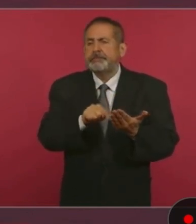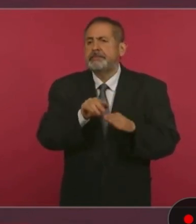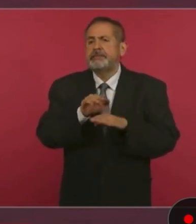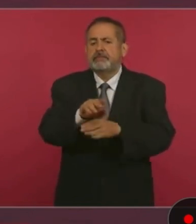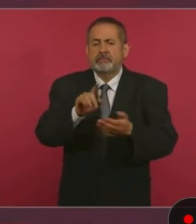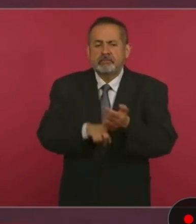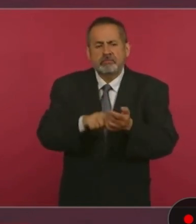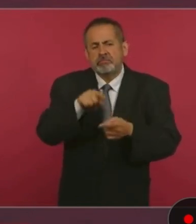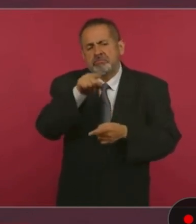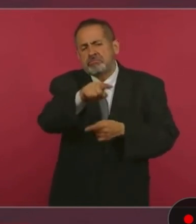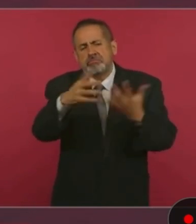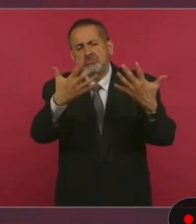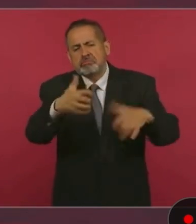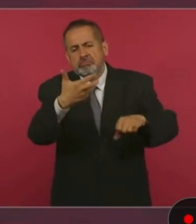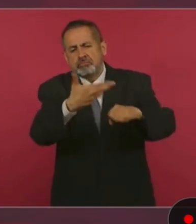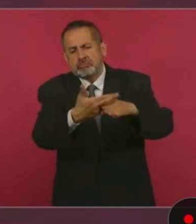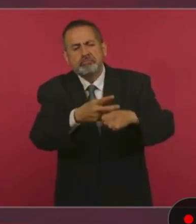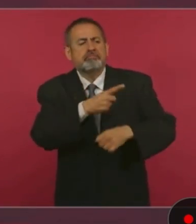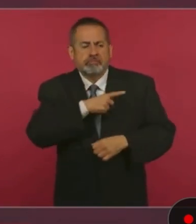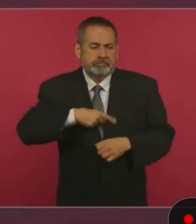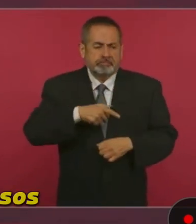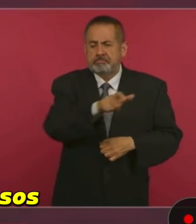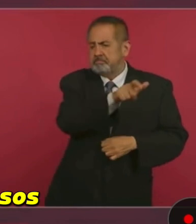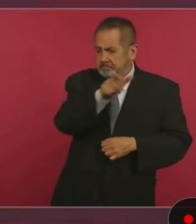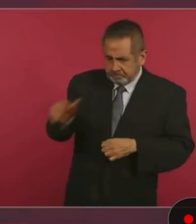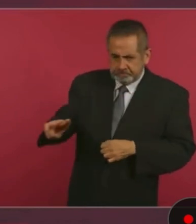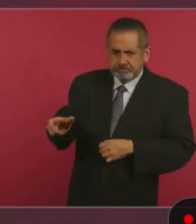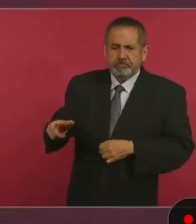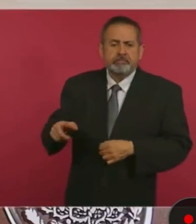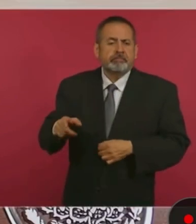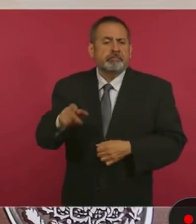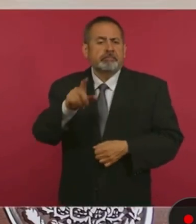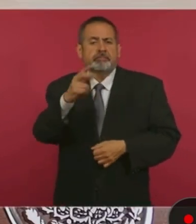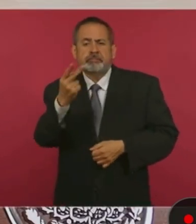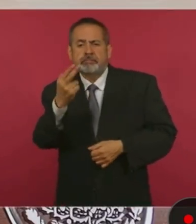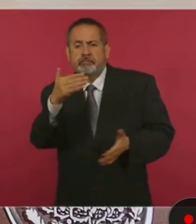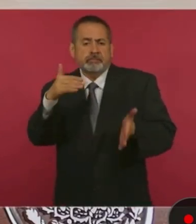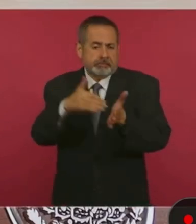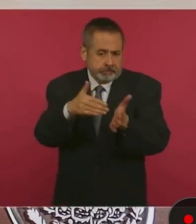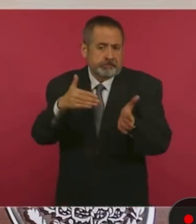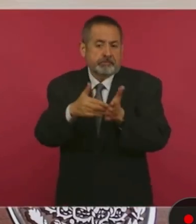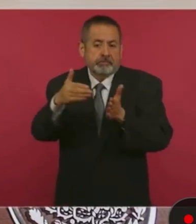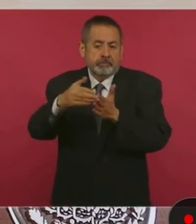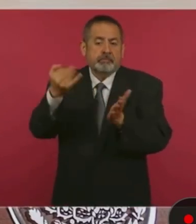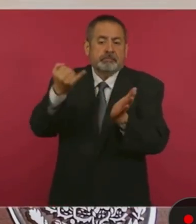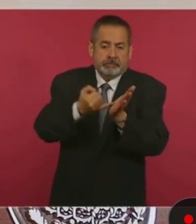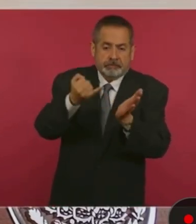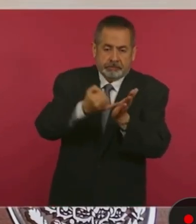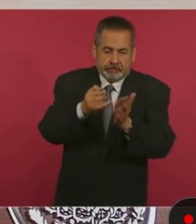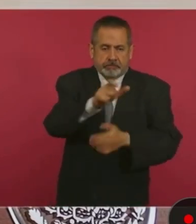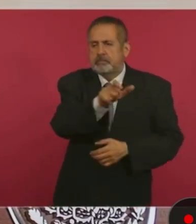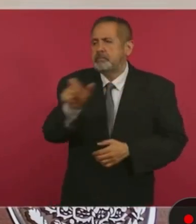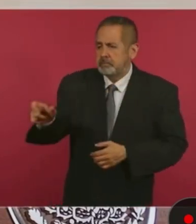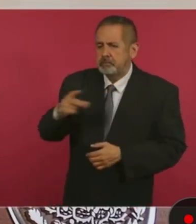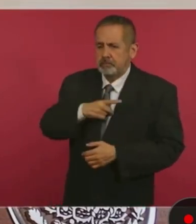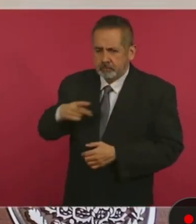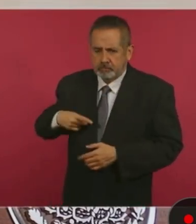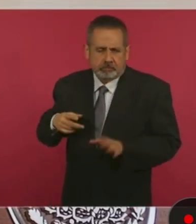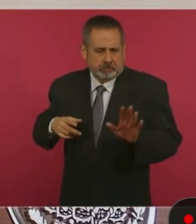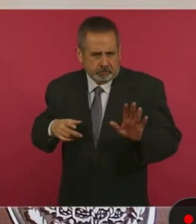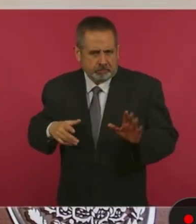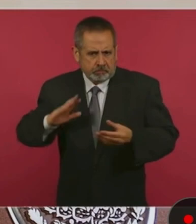de una empresa que tenía que pagar 25,000 millones de pesos de impuestos,